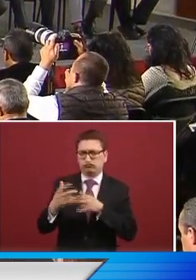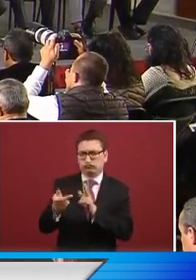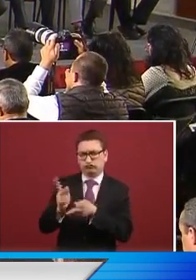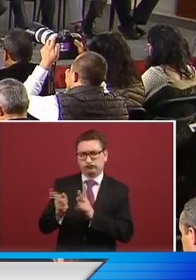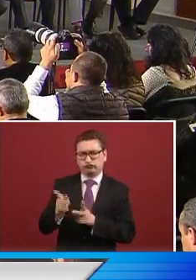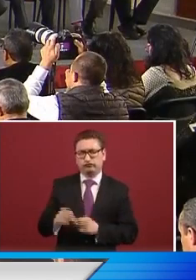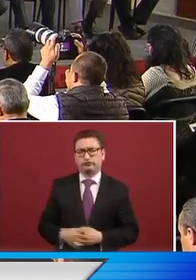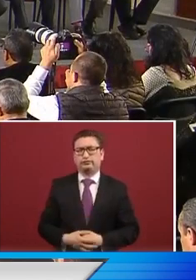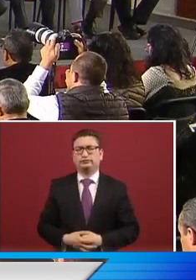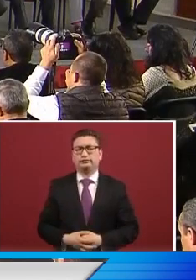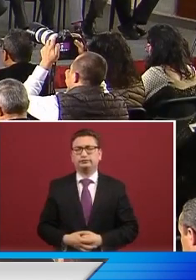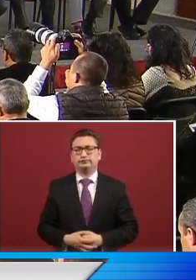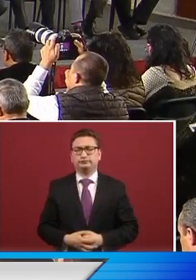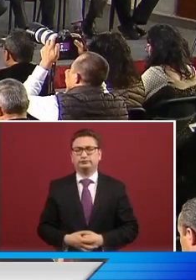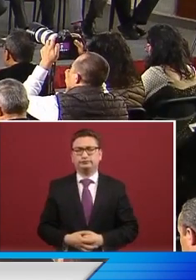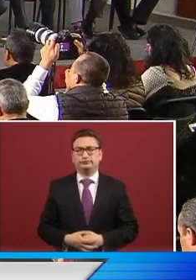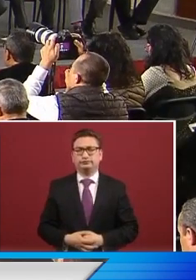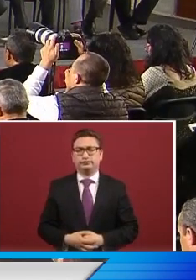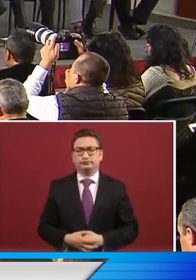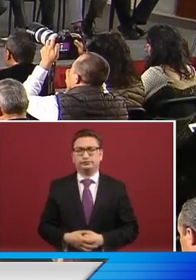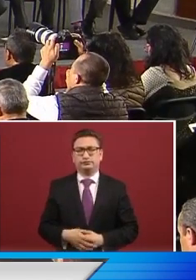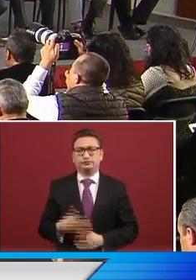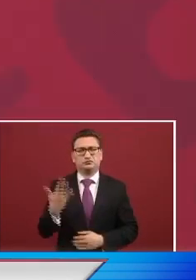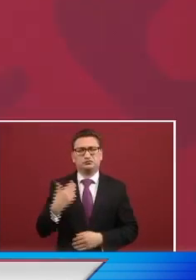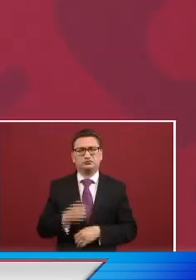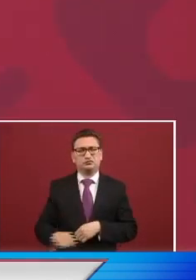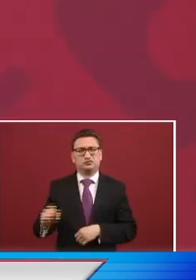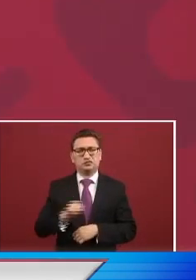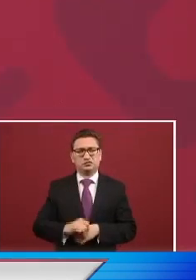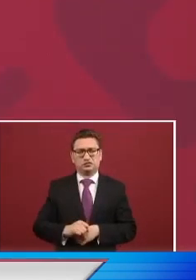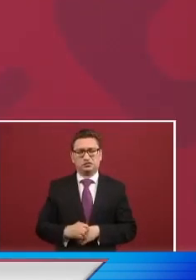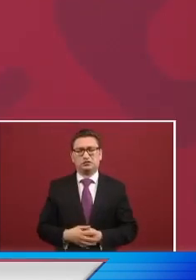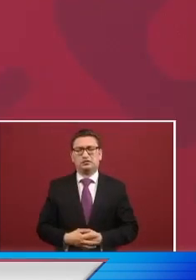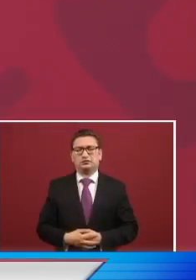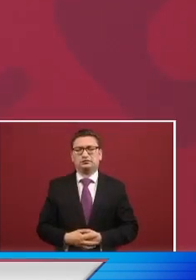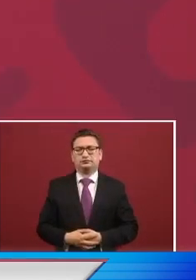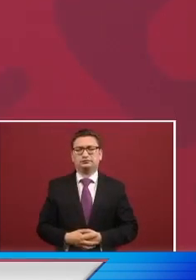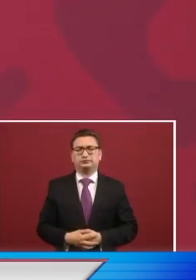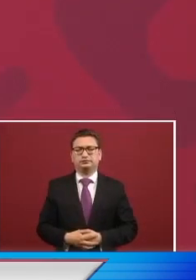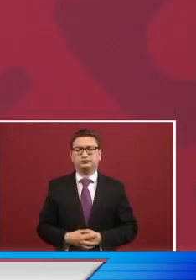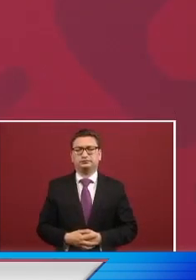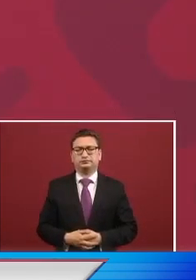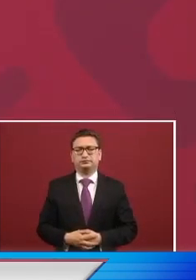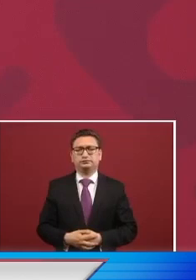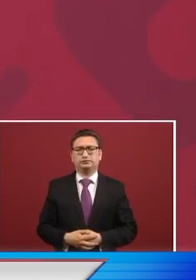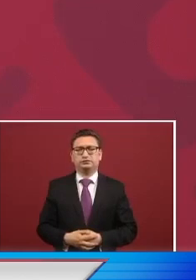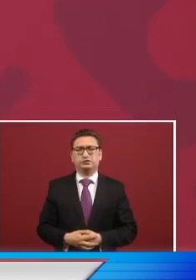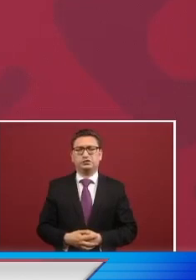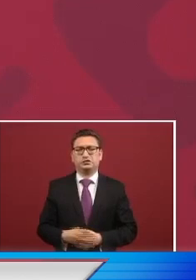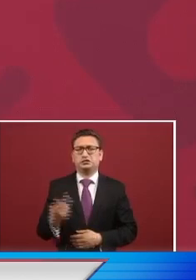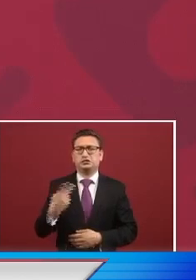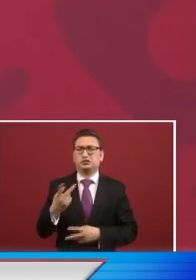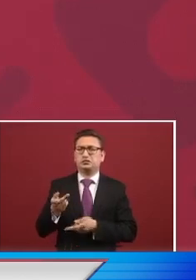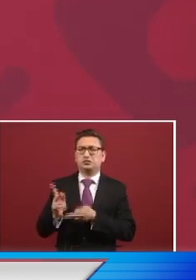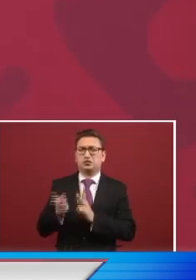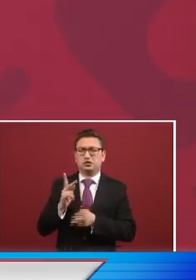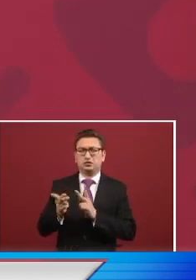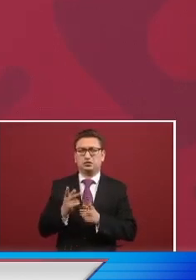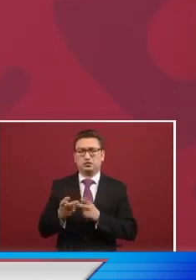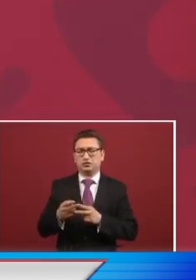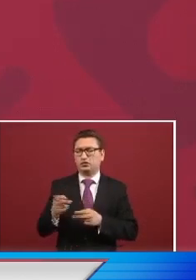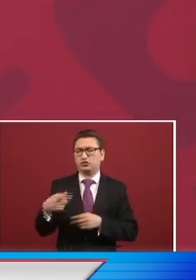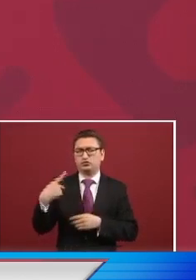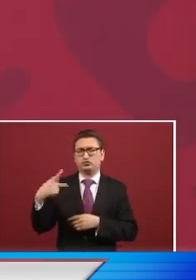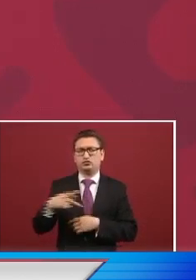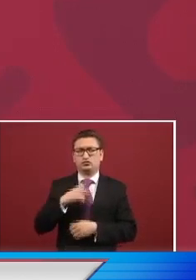y se le pidió su participación para contar con expertos en la recuperación de los cuerpos de la mina Pasta de Conchos. Y el canciller Marcelo Ebrard se encuentra